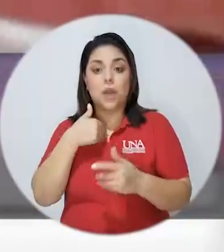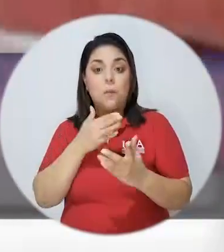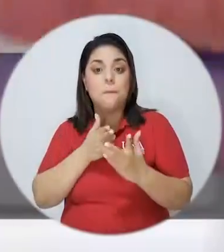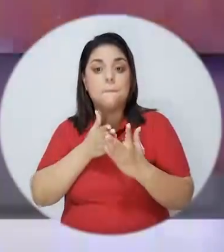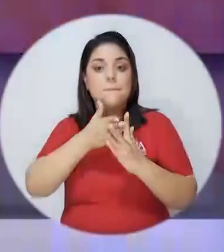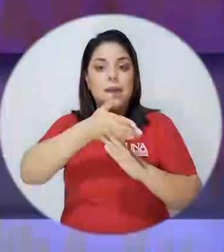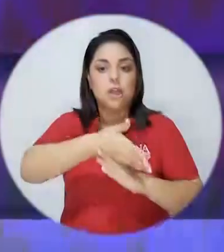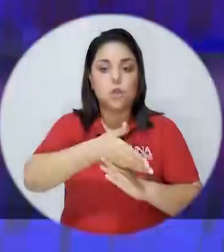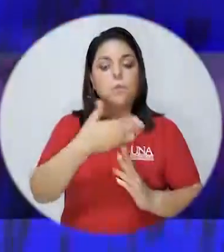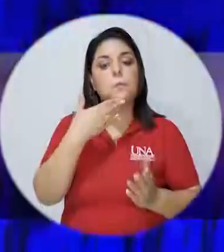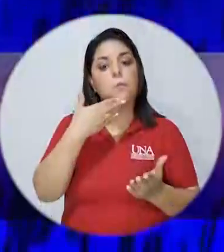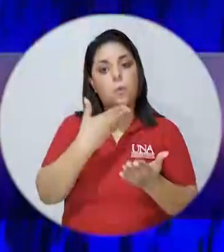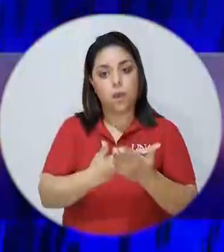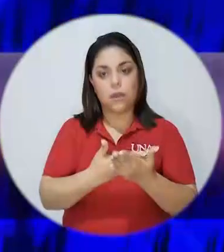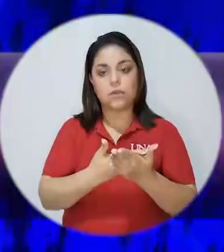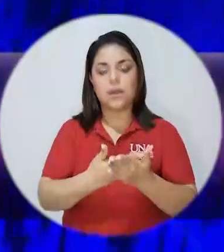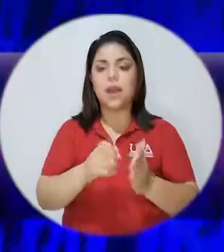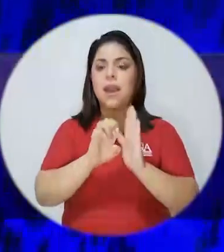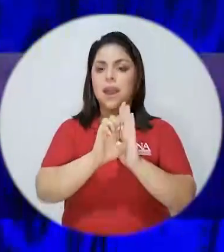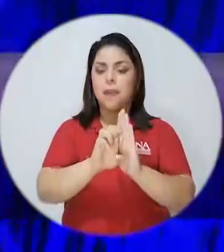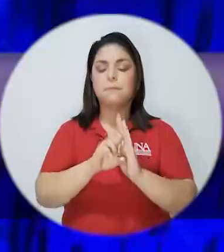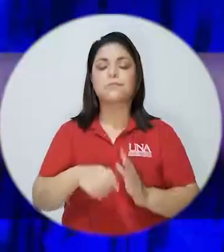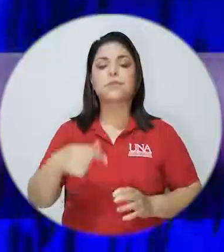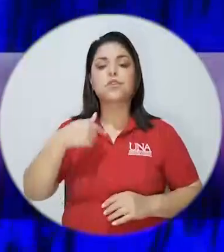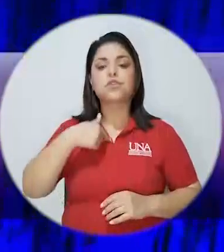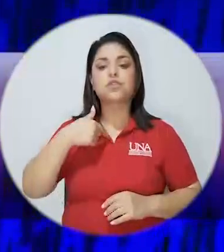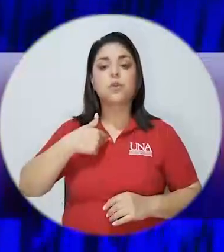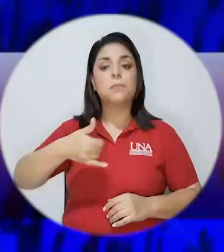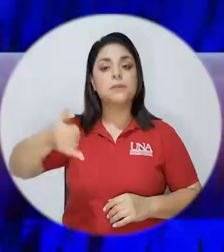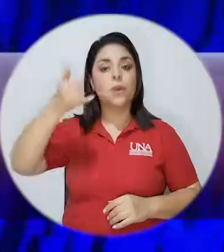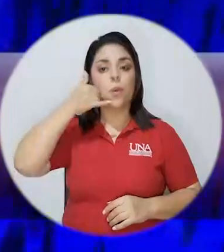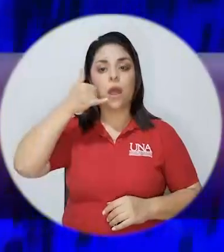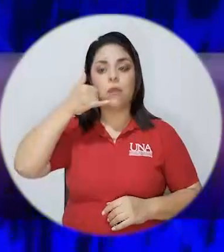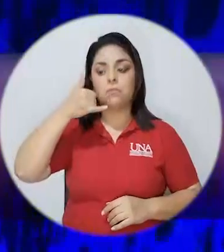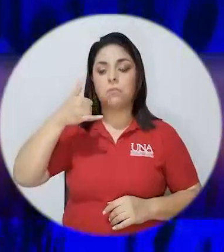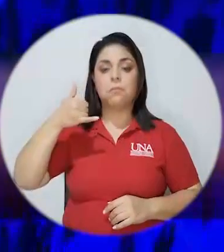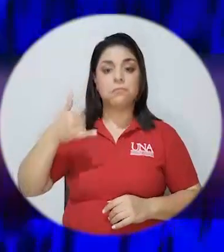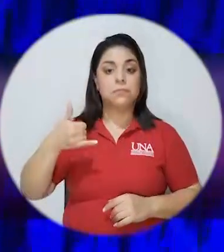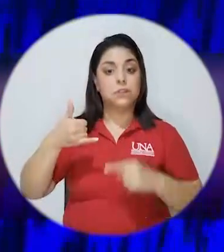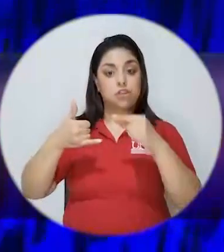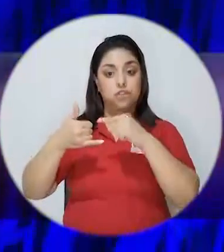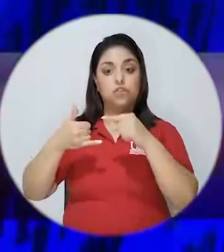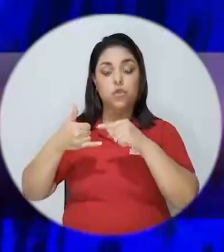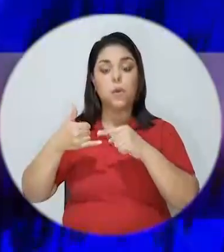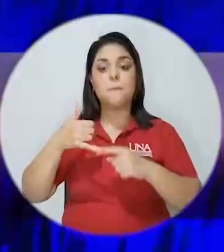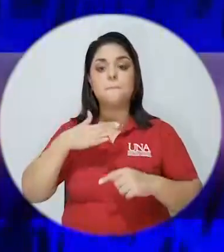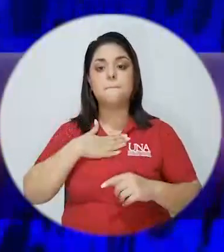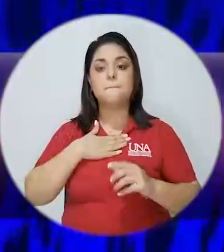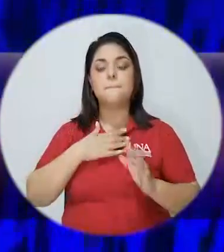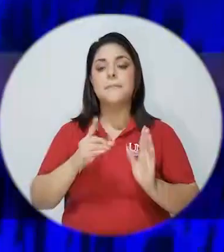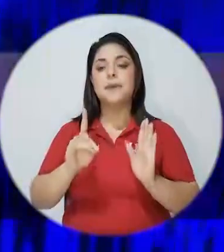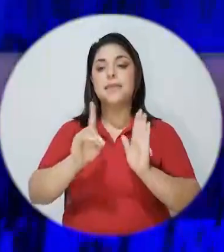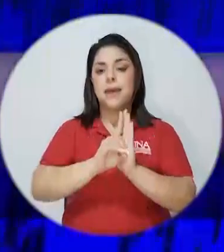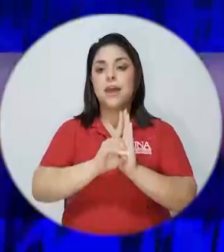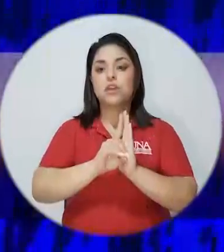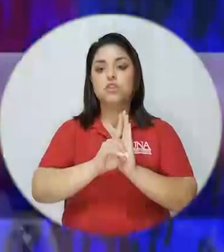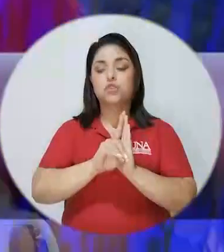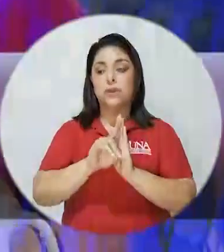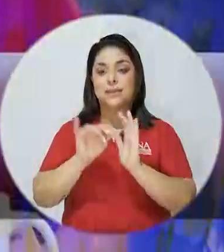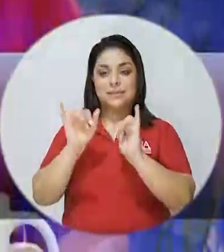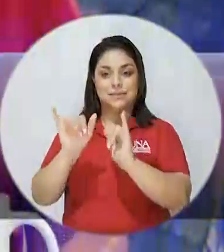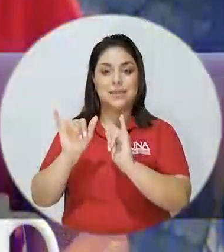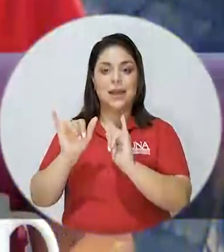a veces tenemos la idea de que yo no doy mi teléfono y estoy en mi derecho de no dar mi teléfono celular. Estoy en mi derecho de no dar mi teléfono de la